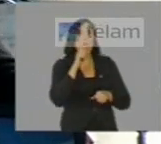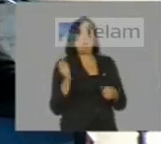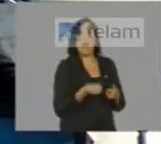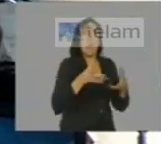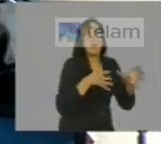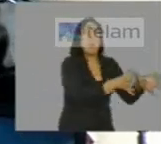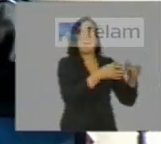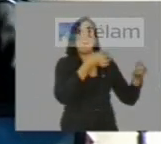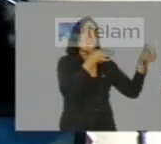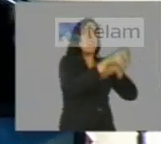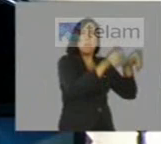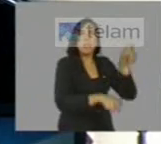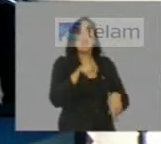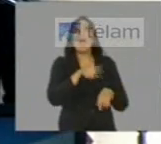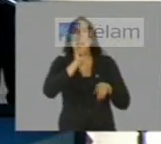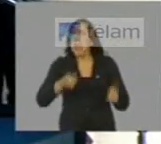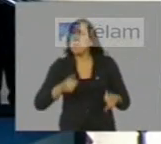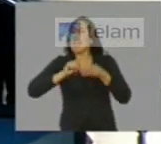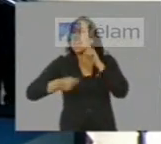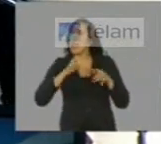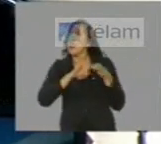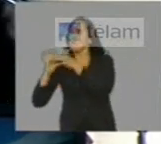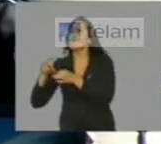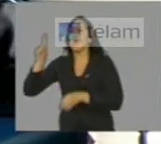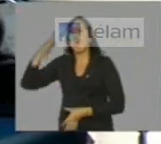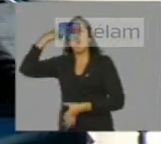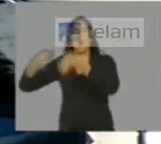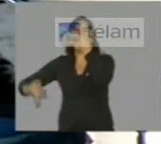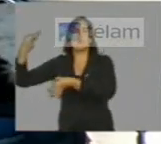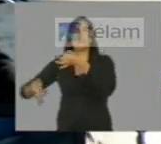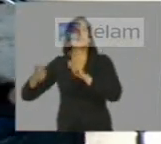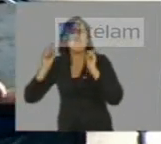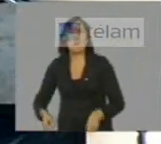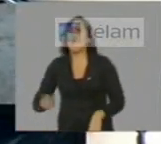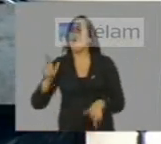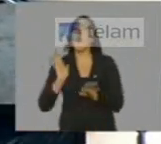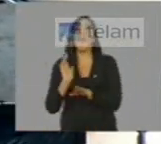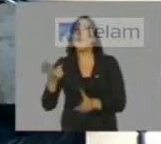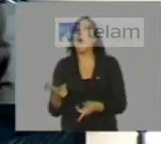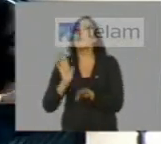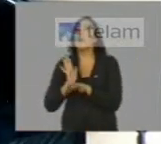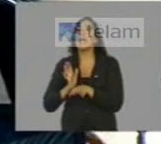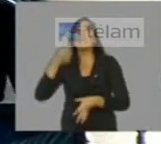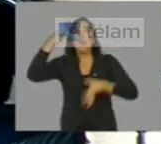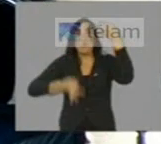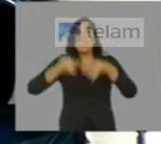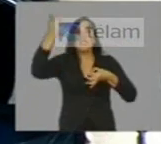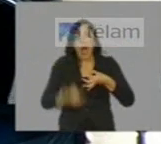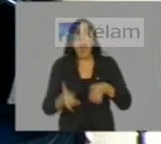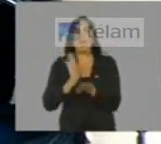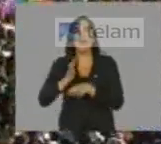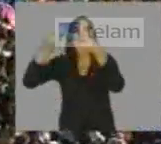con la justicia. No hay buena seguridad sin buena justicia, y nadie mejor que ustedes en